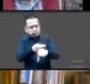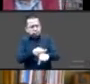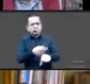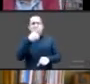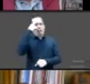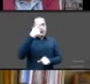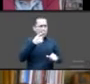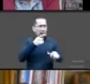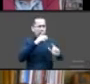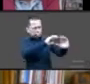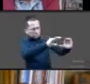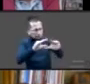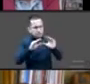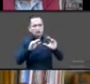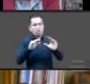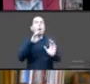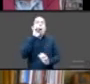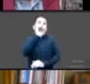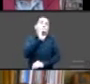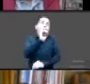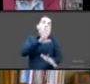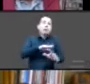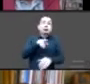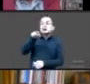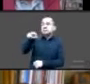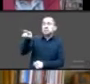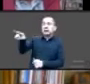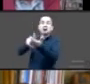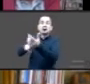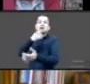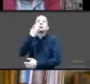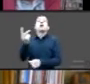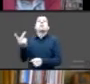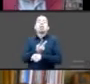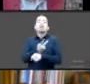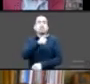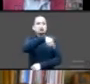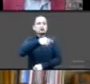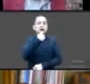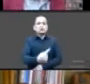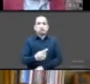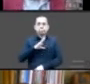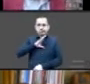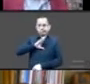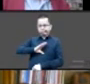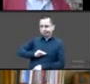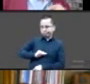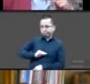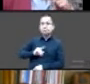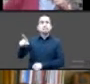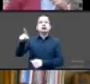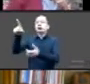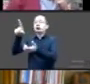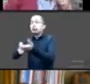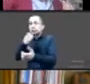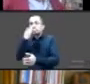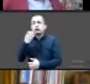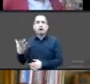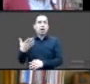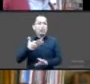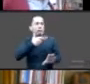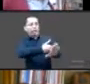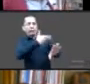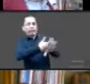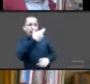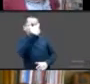lugar para la baja autoestima o también incluso para el propio acoso escolar y la violencia en ese sentido creo que hay una